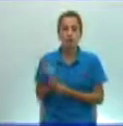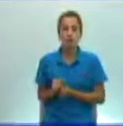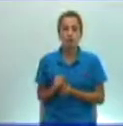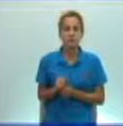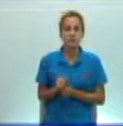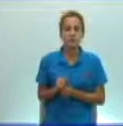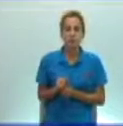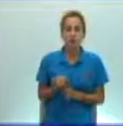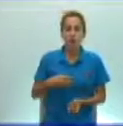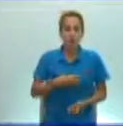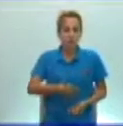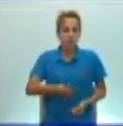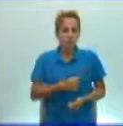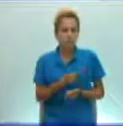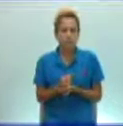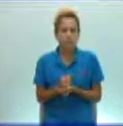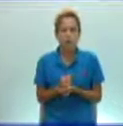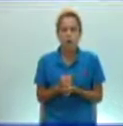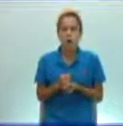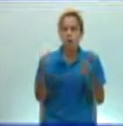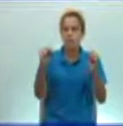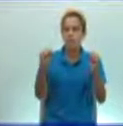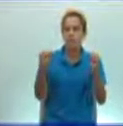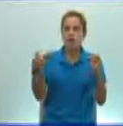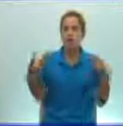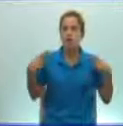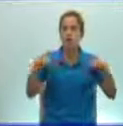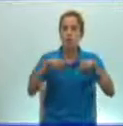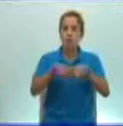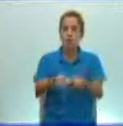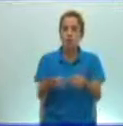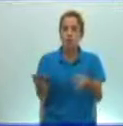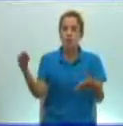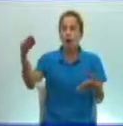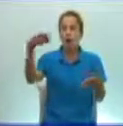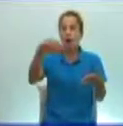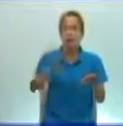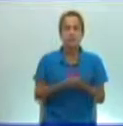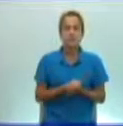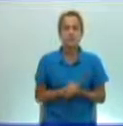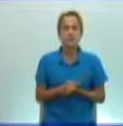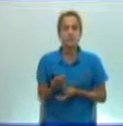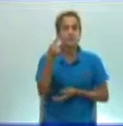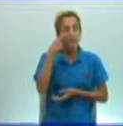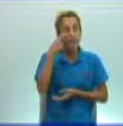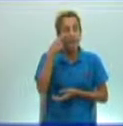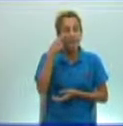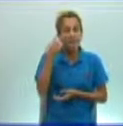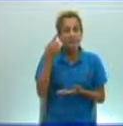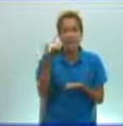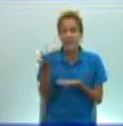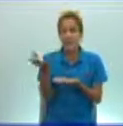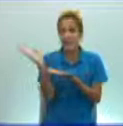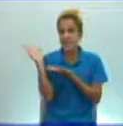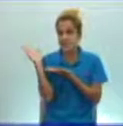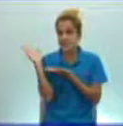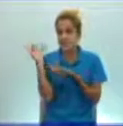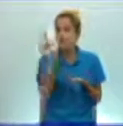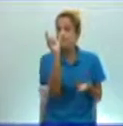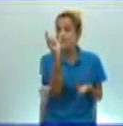bravas, fuertes, unidos, Asia. Fíjense que en el caso de las palabras